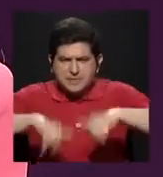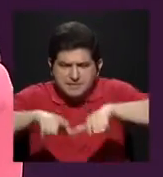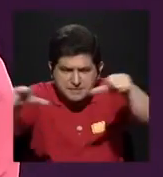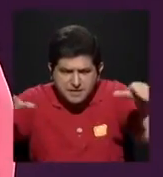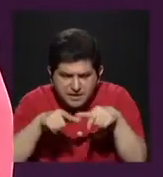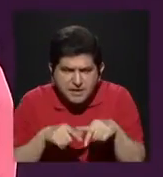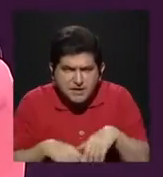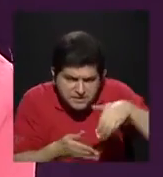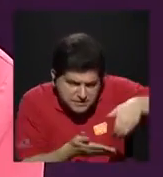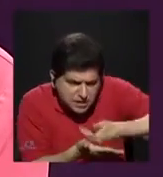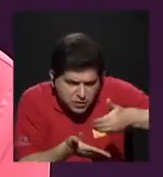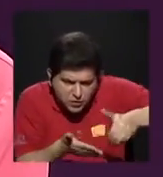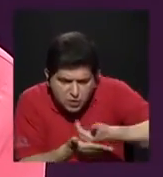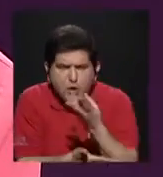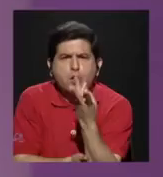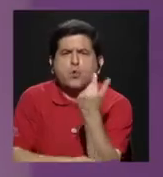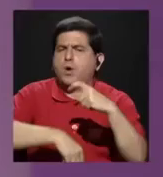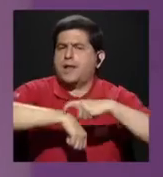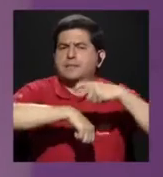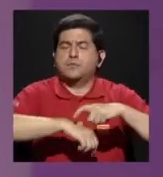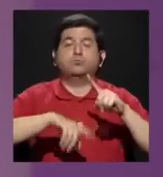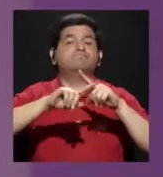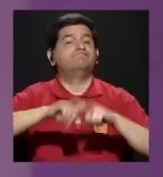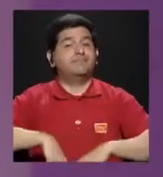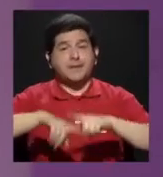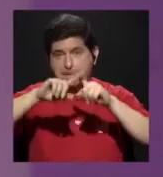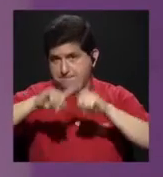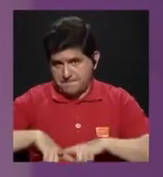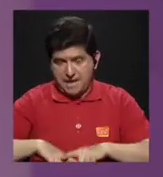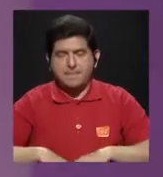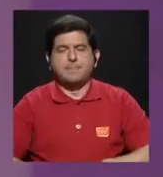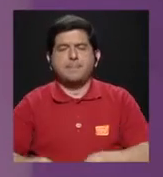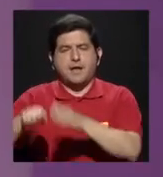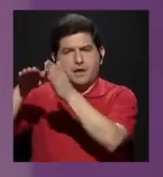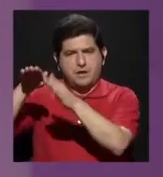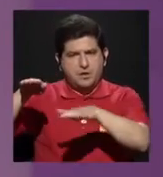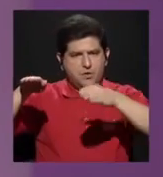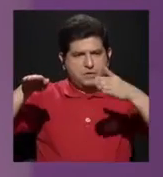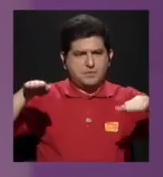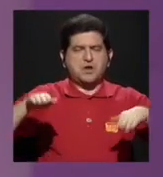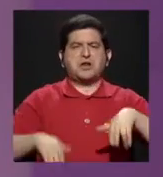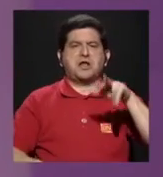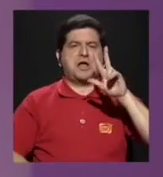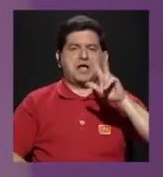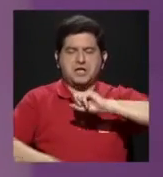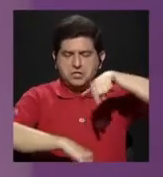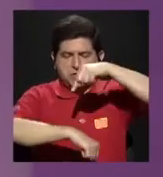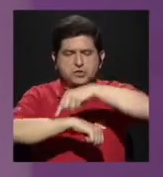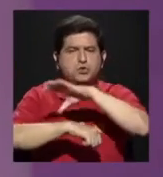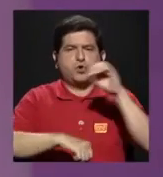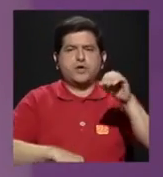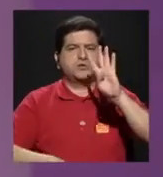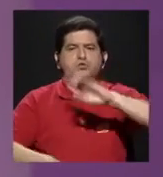sacando las conchas? Depende de la marea. Como 3 horas, 4 horas.